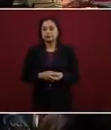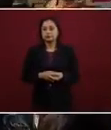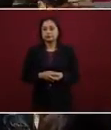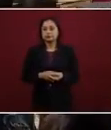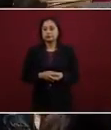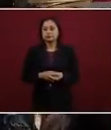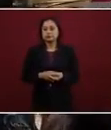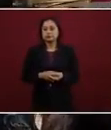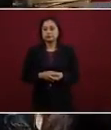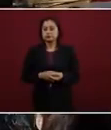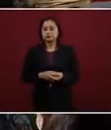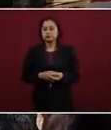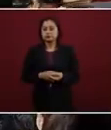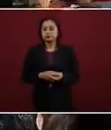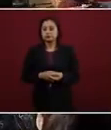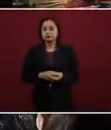Pero del